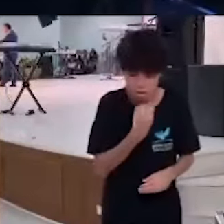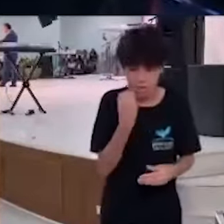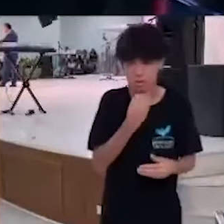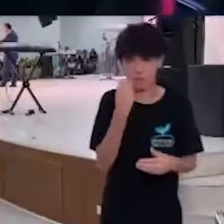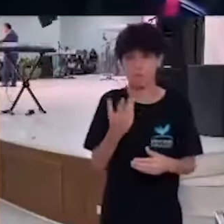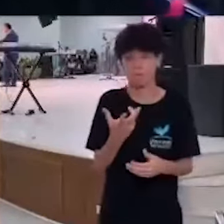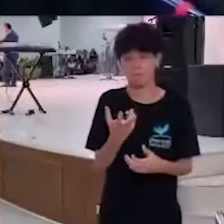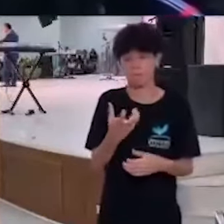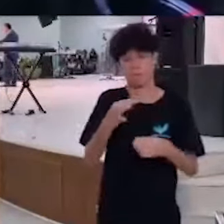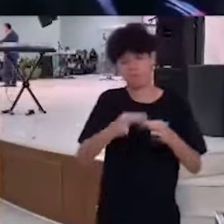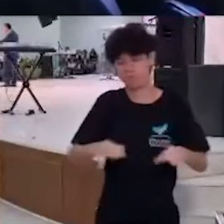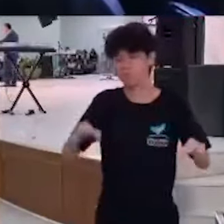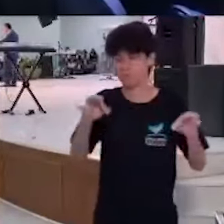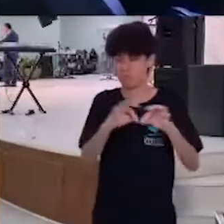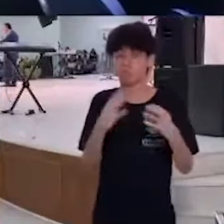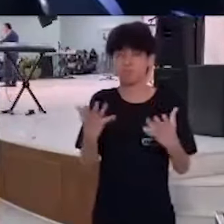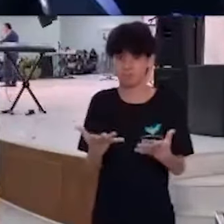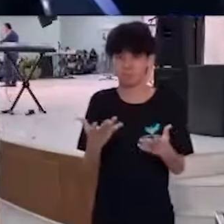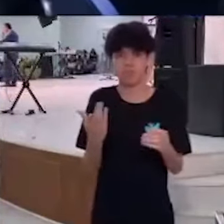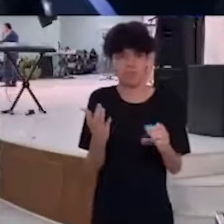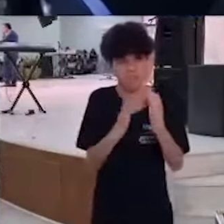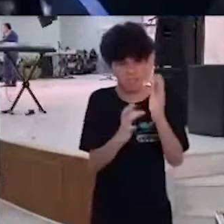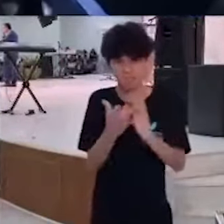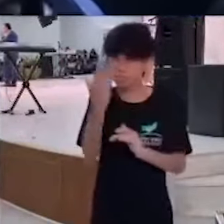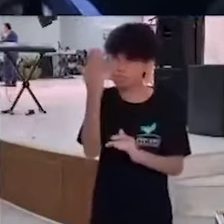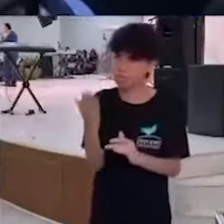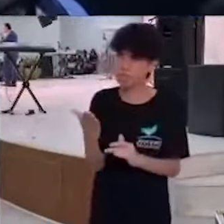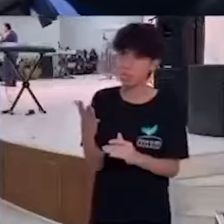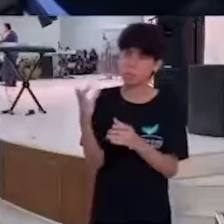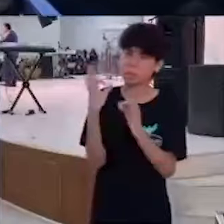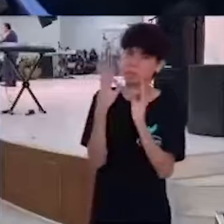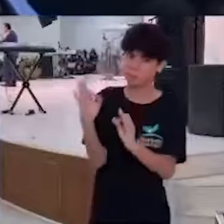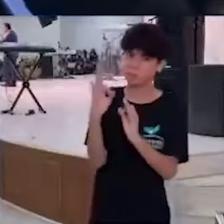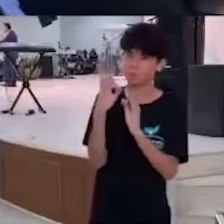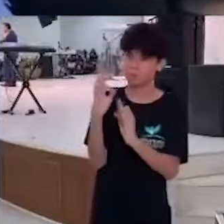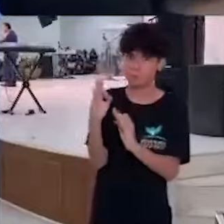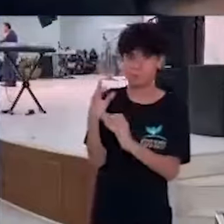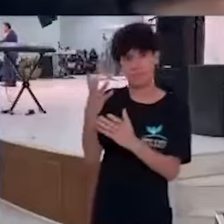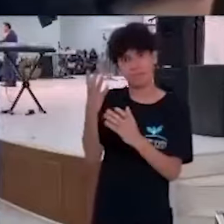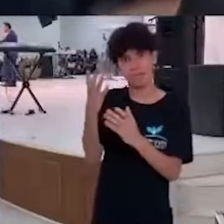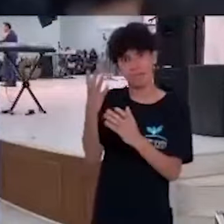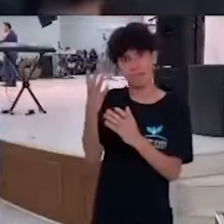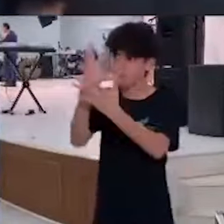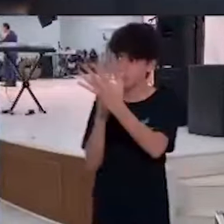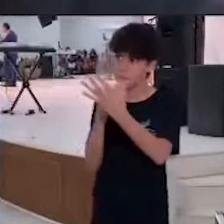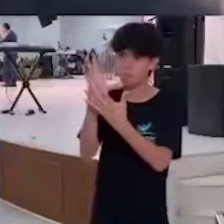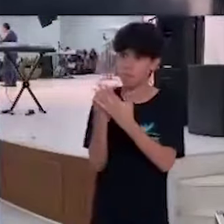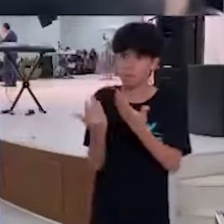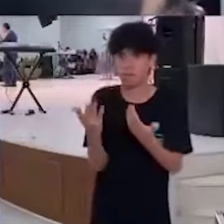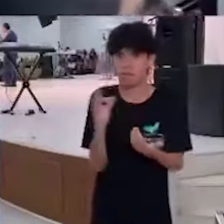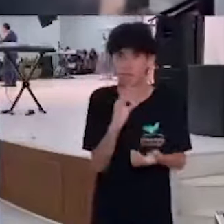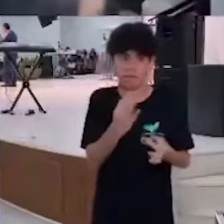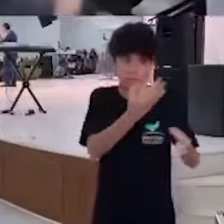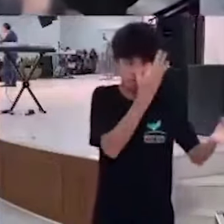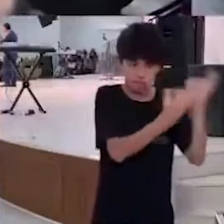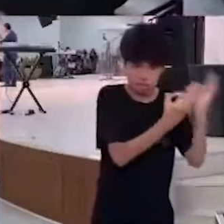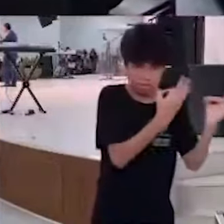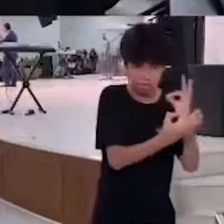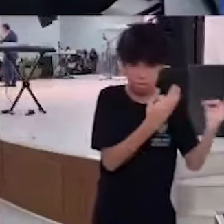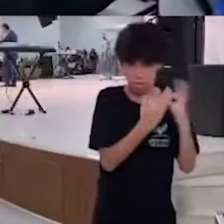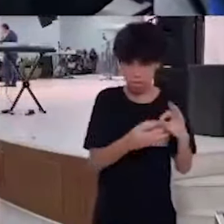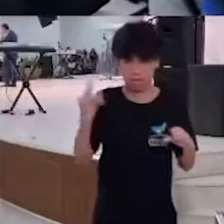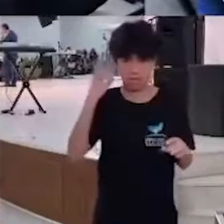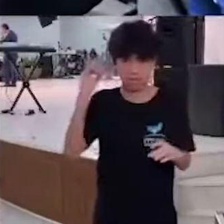ejemplo, y la Biblia dice que Jesús, como hombre igual que nosotros, fue tentado en todo por el diablo,